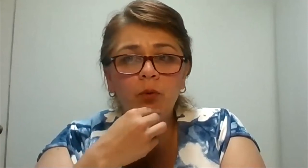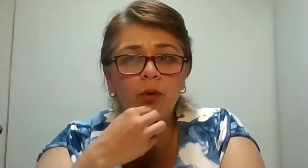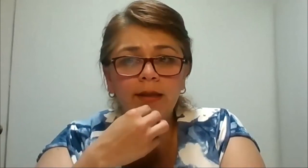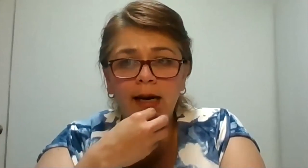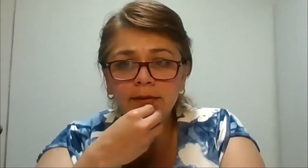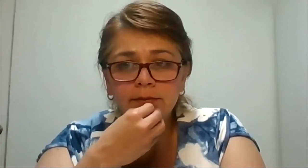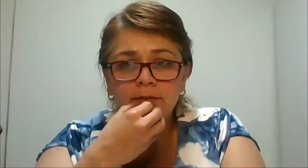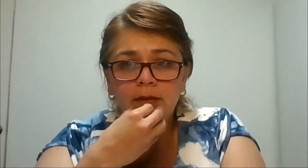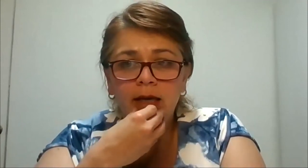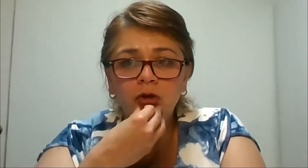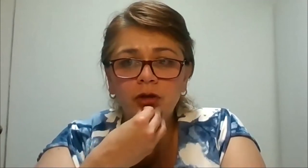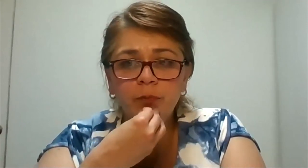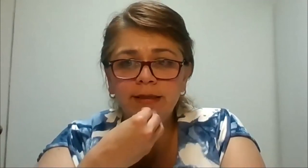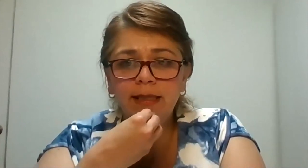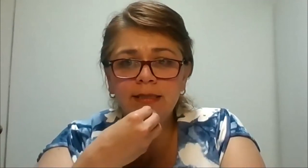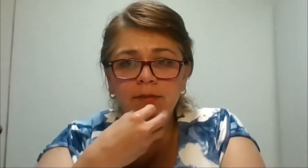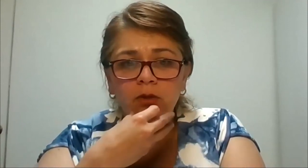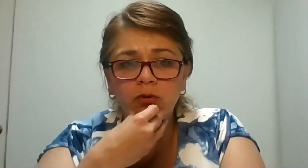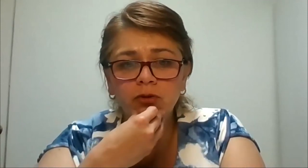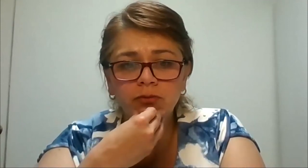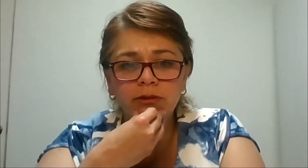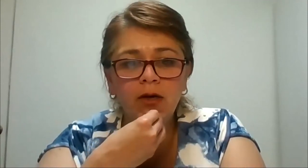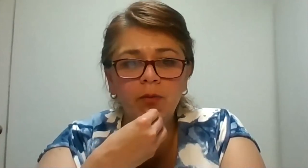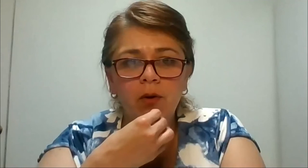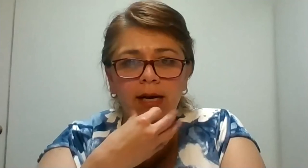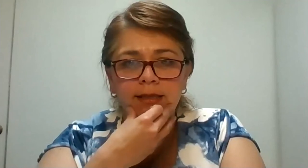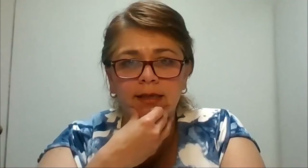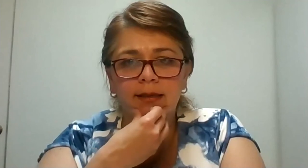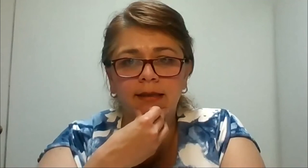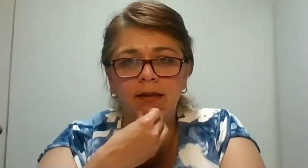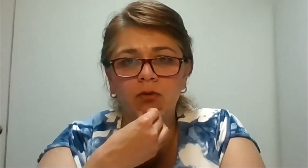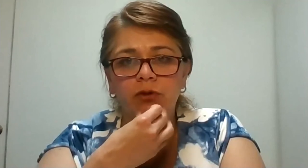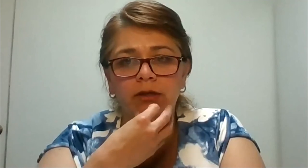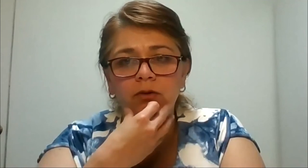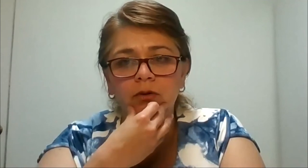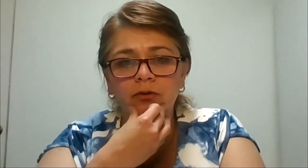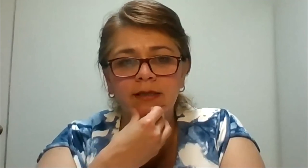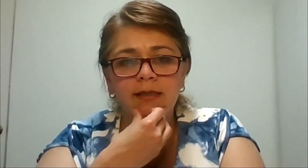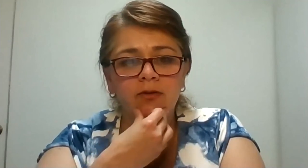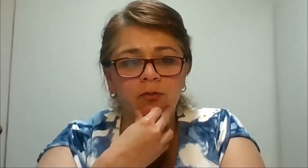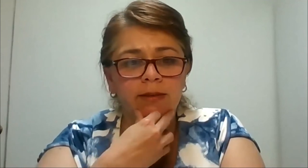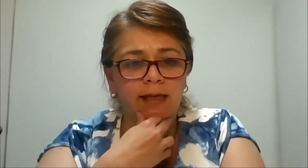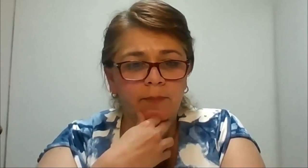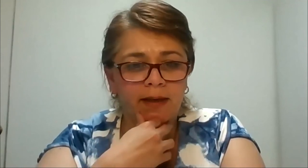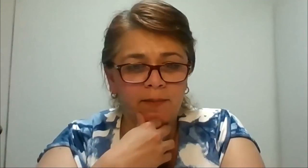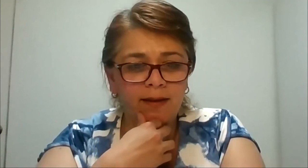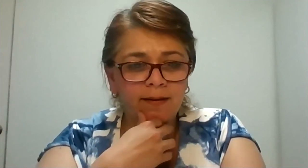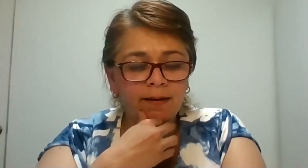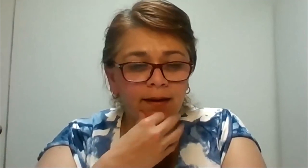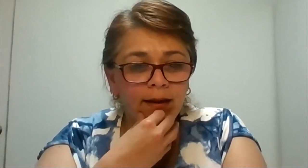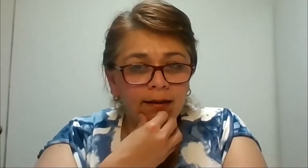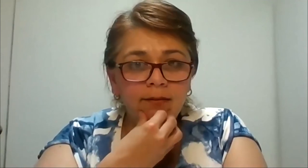que no pudo entrar, que entró después de 15 minutos. Ya no veo a la chica que está traduciendo. No sé si ese es un mensaje para